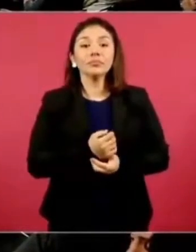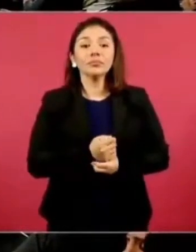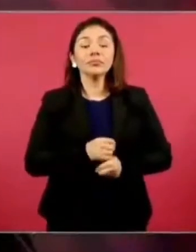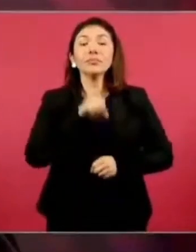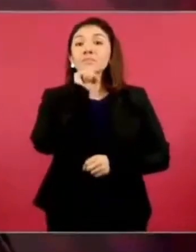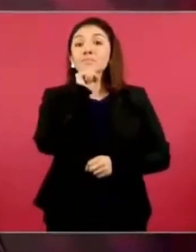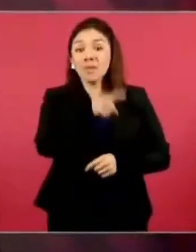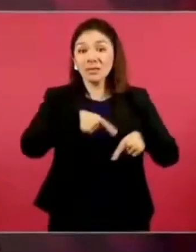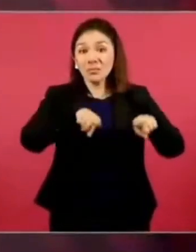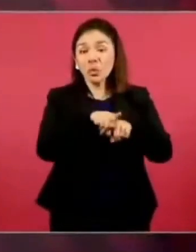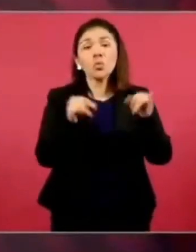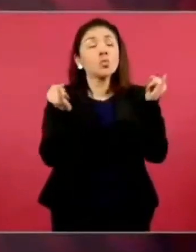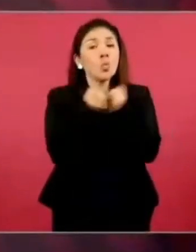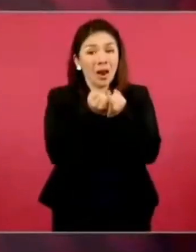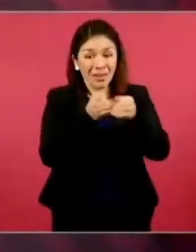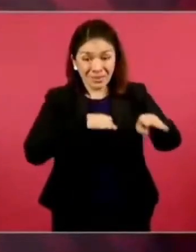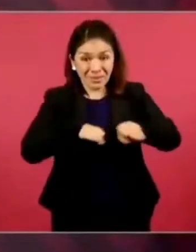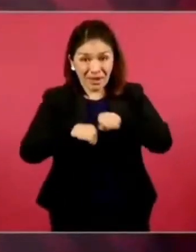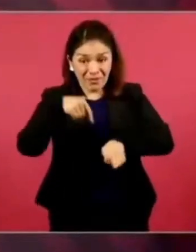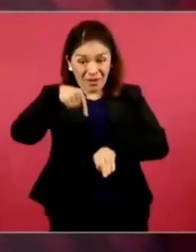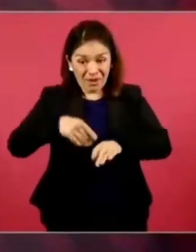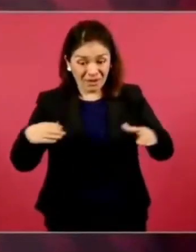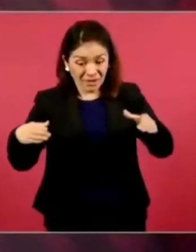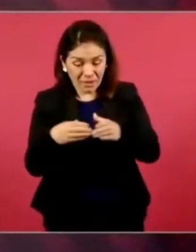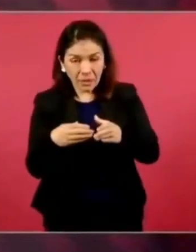lo hacen en los estados.